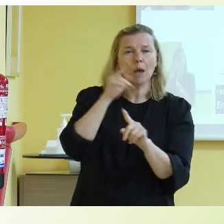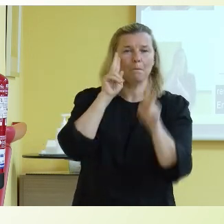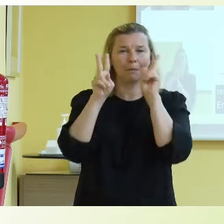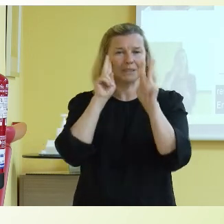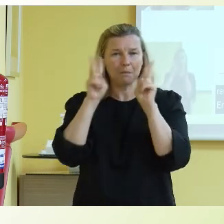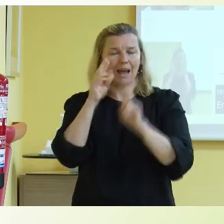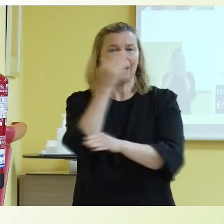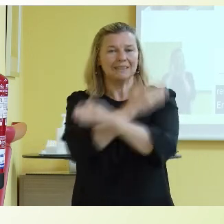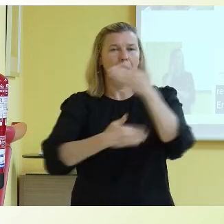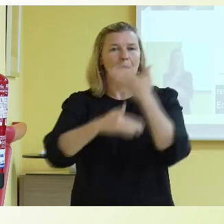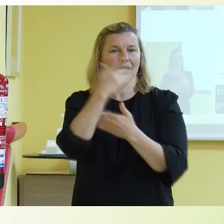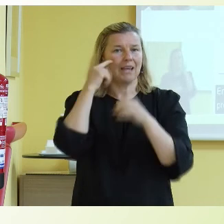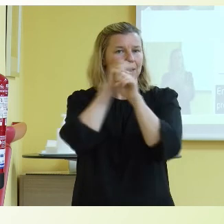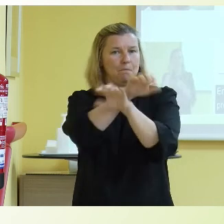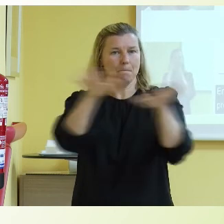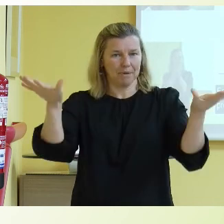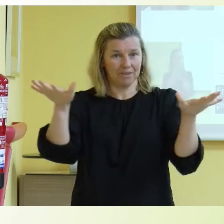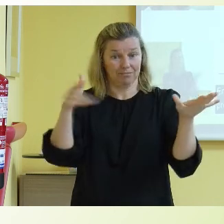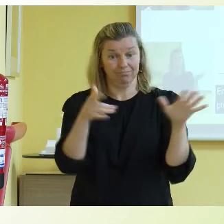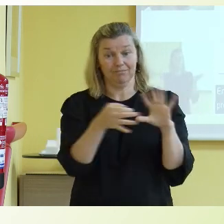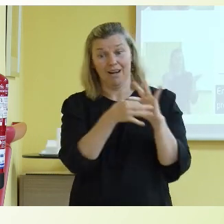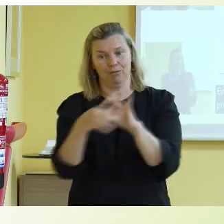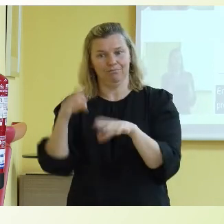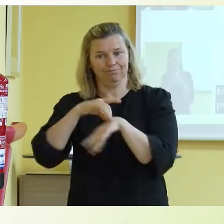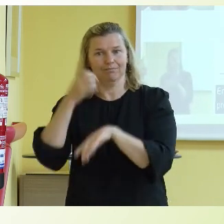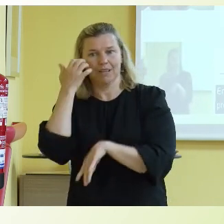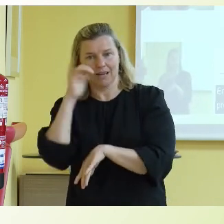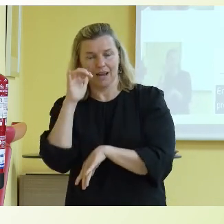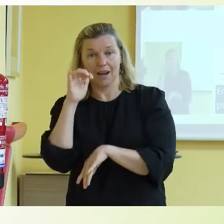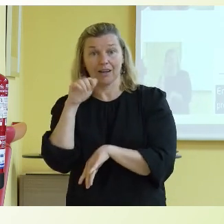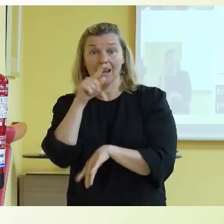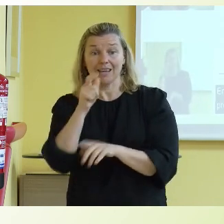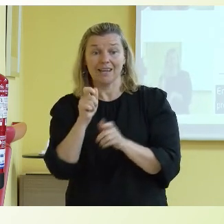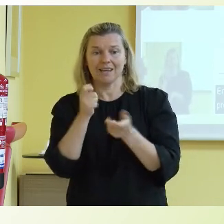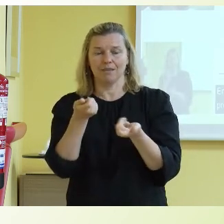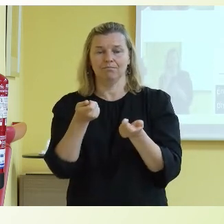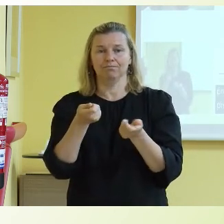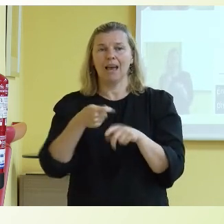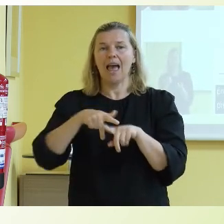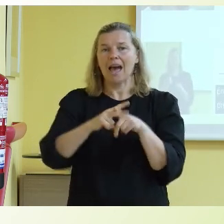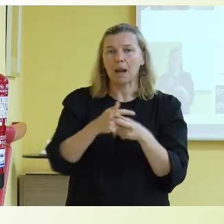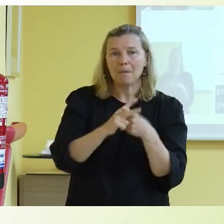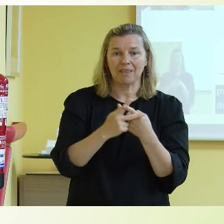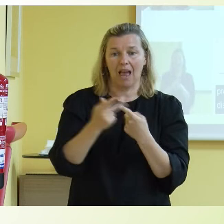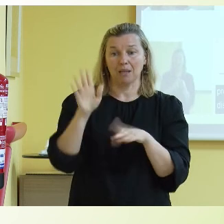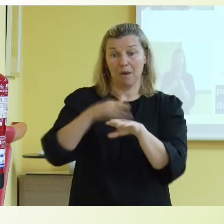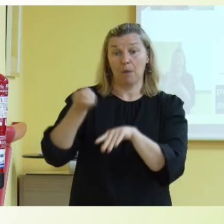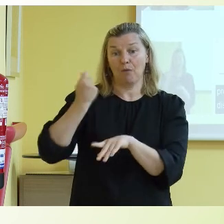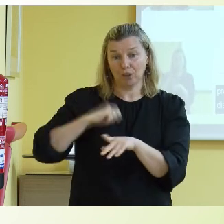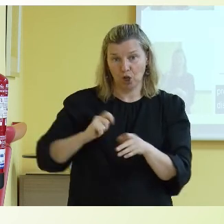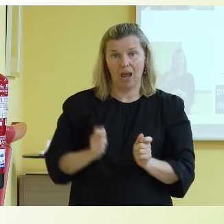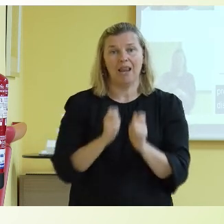las discapacidades que se asocian a las enfermedades raras y proporcionar herramientas de ayuda a los profesionales implicados.